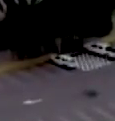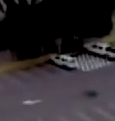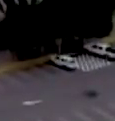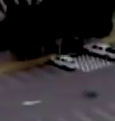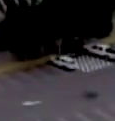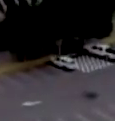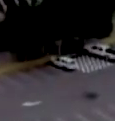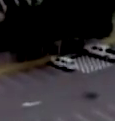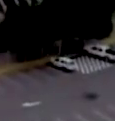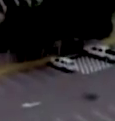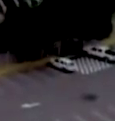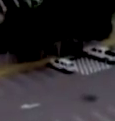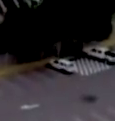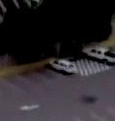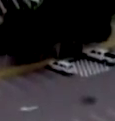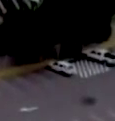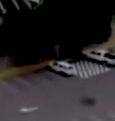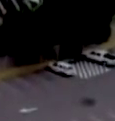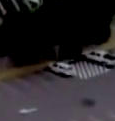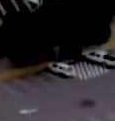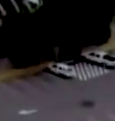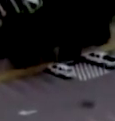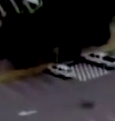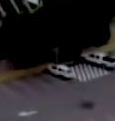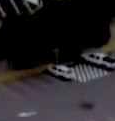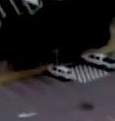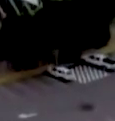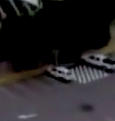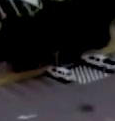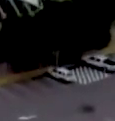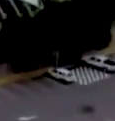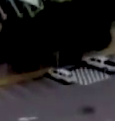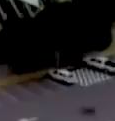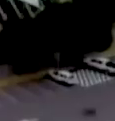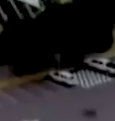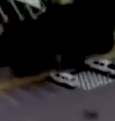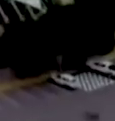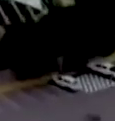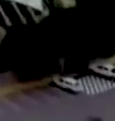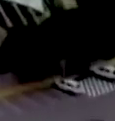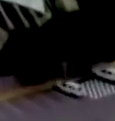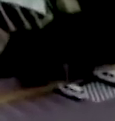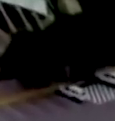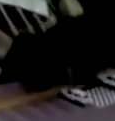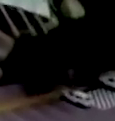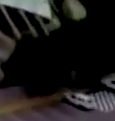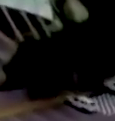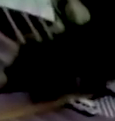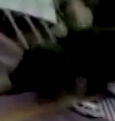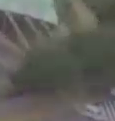nuevos profesionales. Con estos datos, nosotros despedimos esta transmisión.